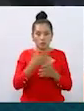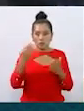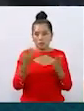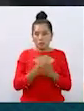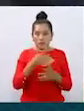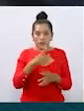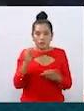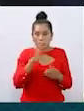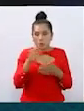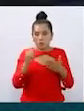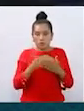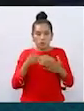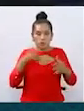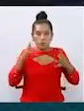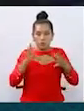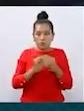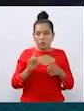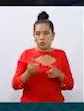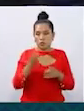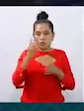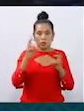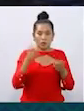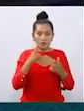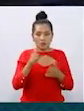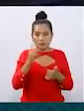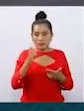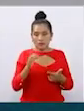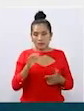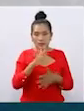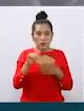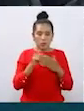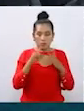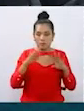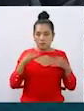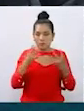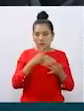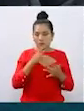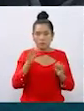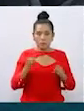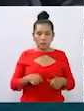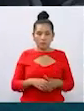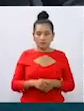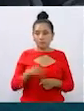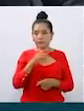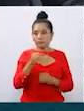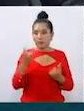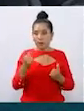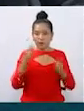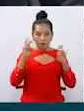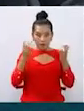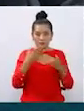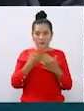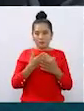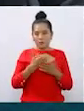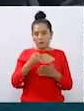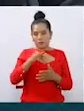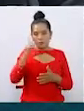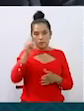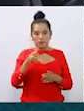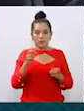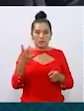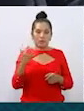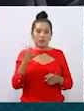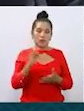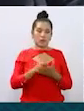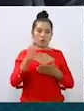y se llame a la unidad de organizaciones sociales a nivel nacional. Lo que sí se debe hacer, pienso yo, en este 17 de octubre es